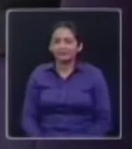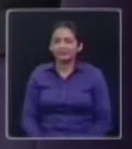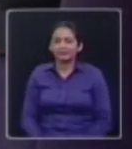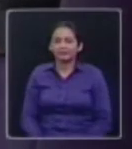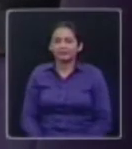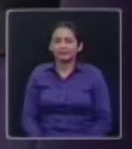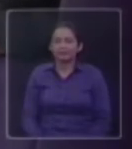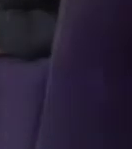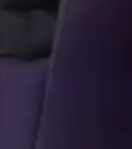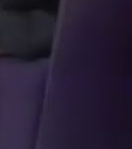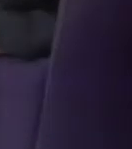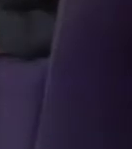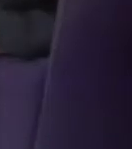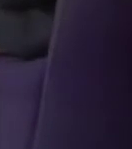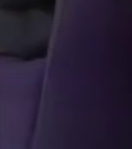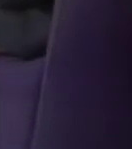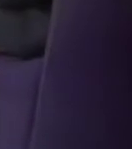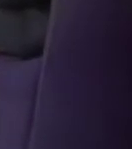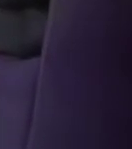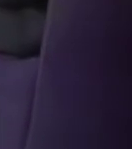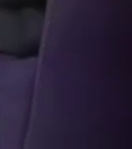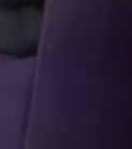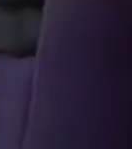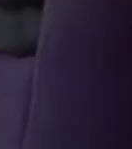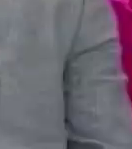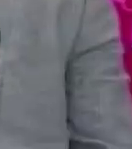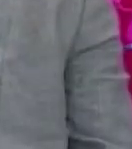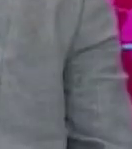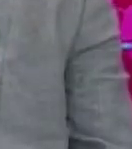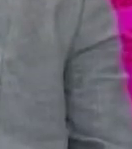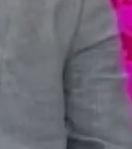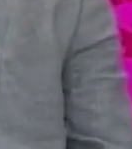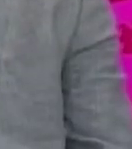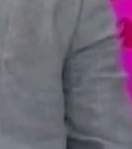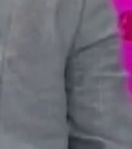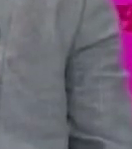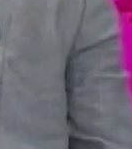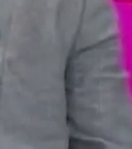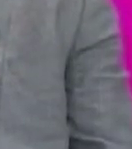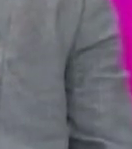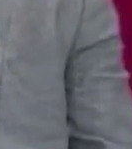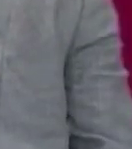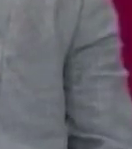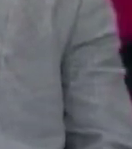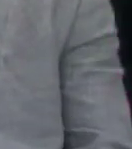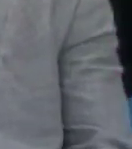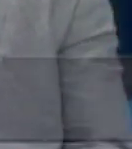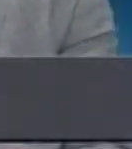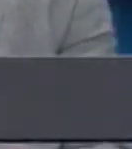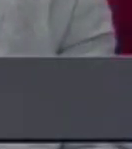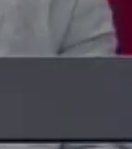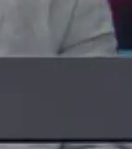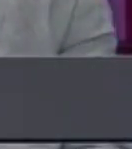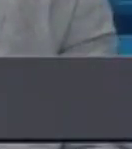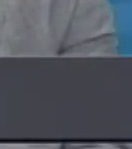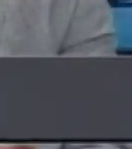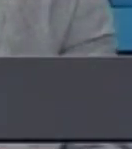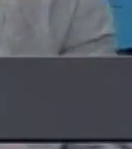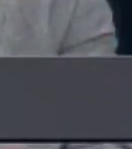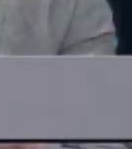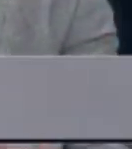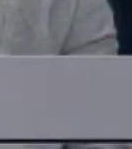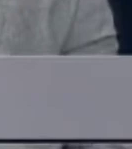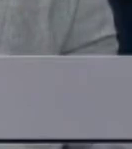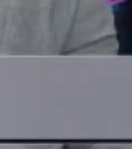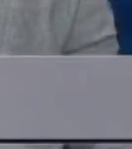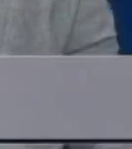my country, 40% of the GDP is run through project in automotive industry, construction, but also for the social, for the